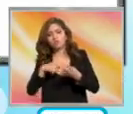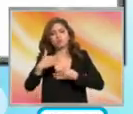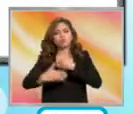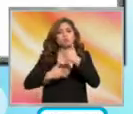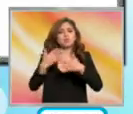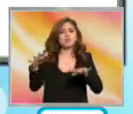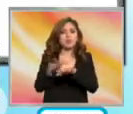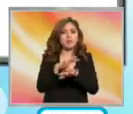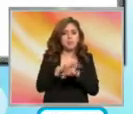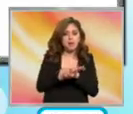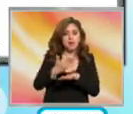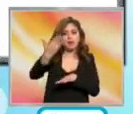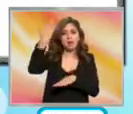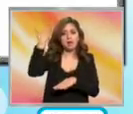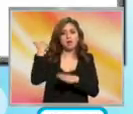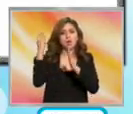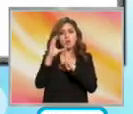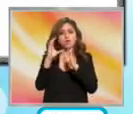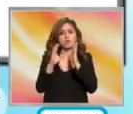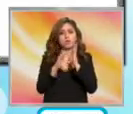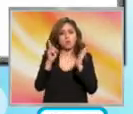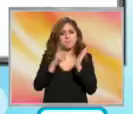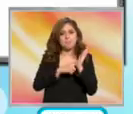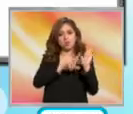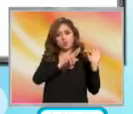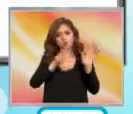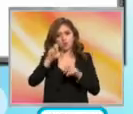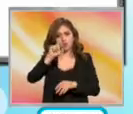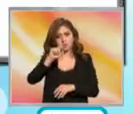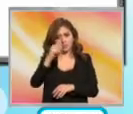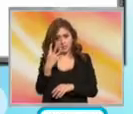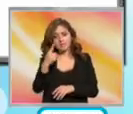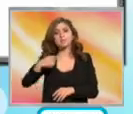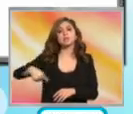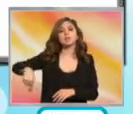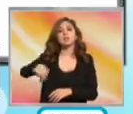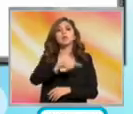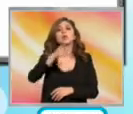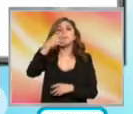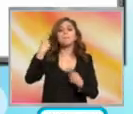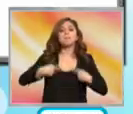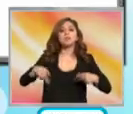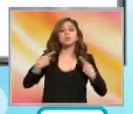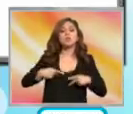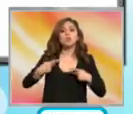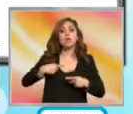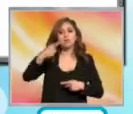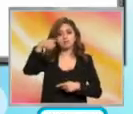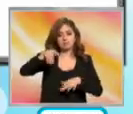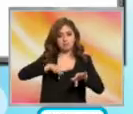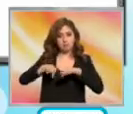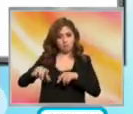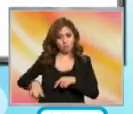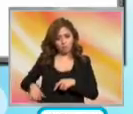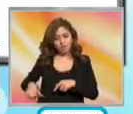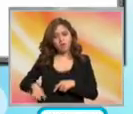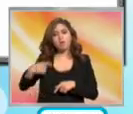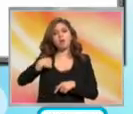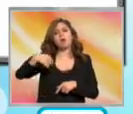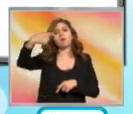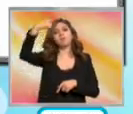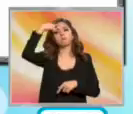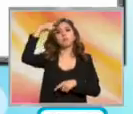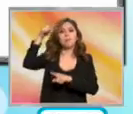fue cambiando en la Constitución de 1823, en la cual el nuevo Congreso Constituyente establece que la bandera mexicana, que veremos en un